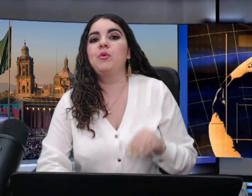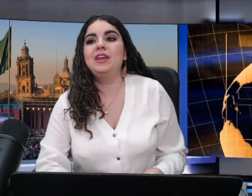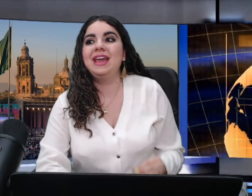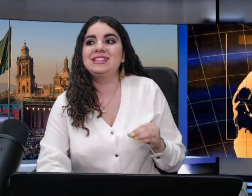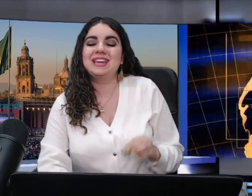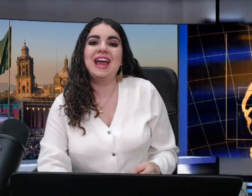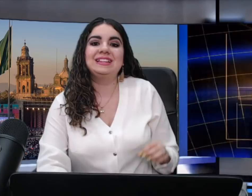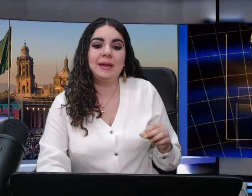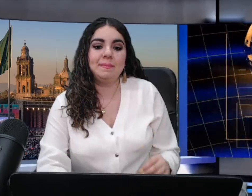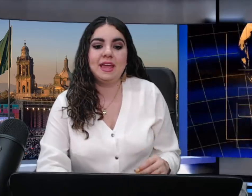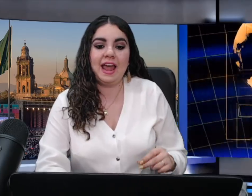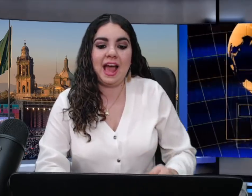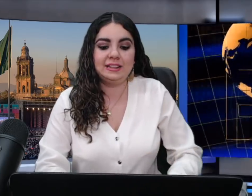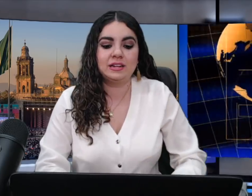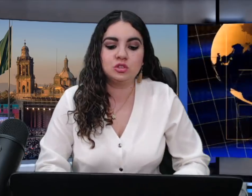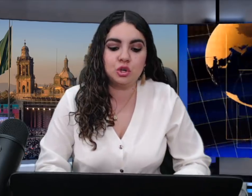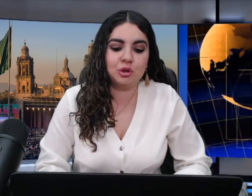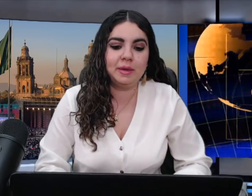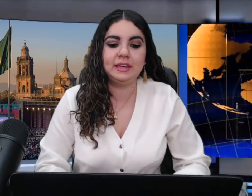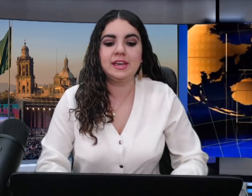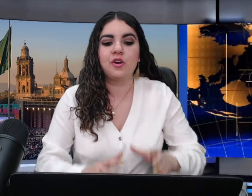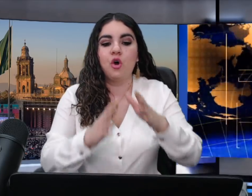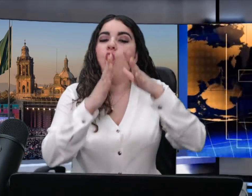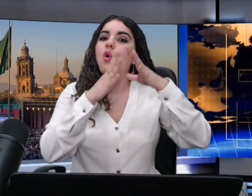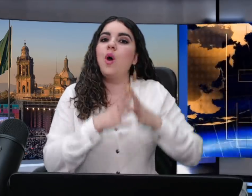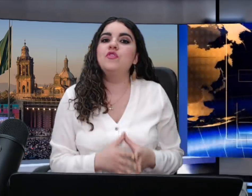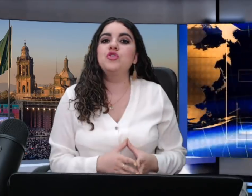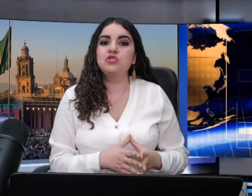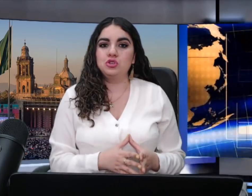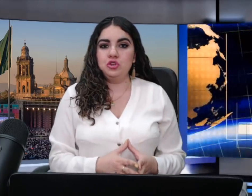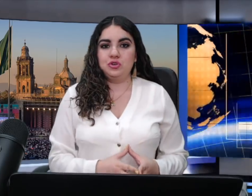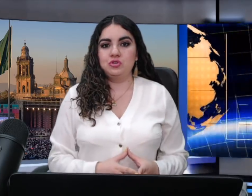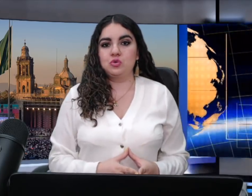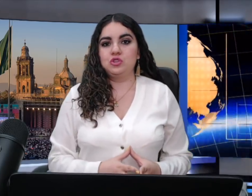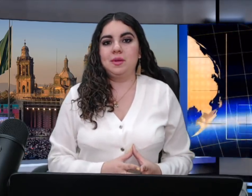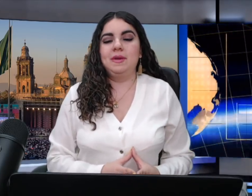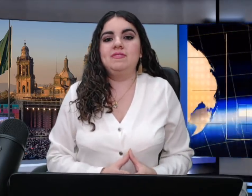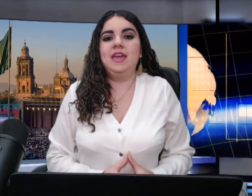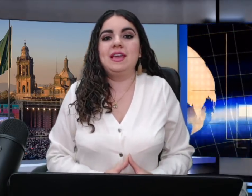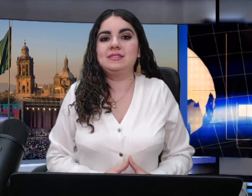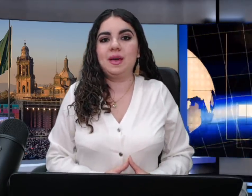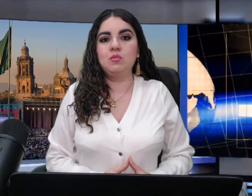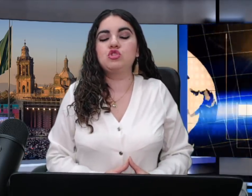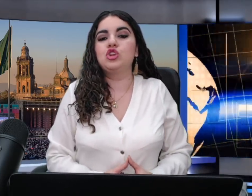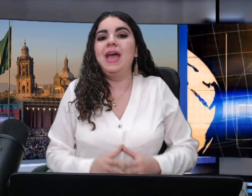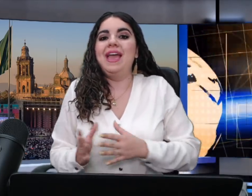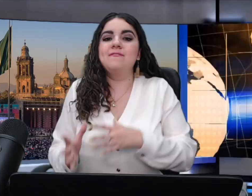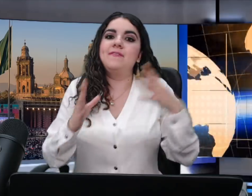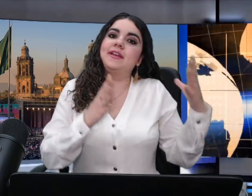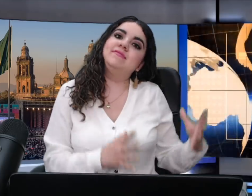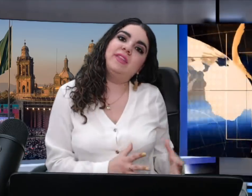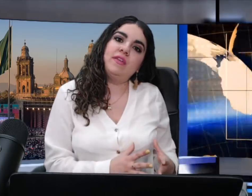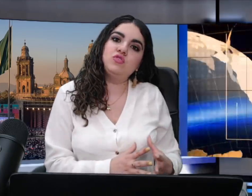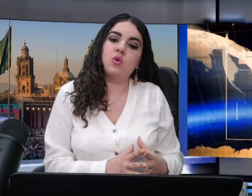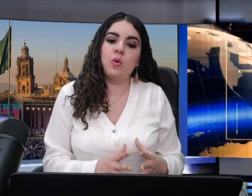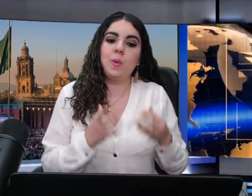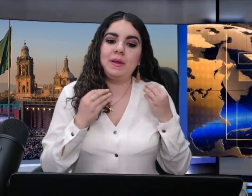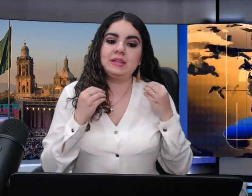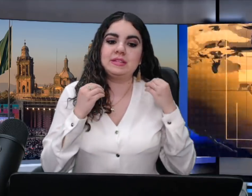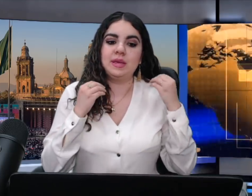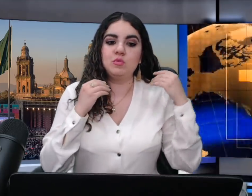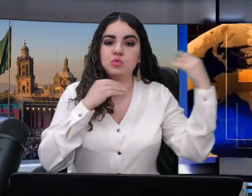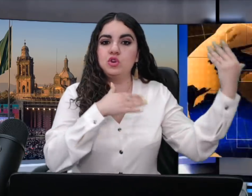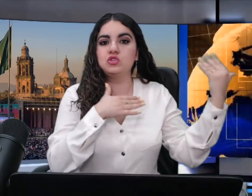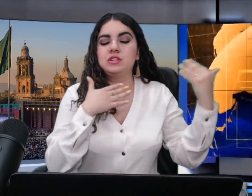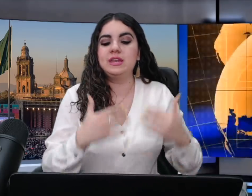tiempo podría llegar también al territorio mexicano. Cuando nosotros justamente estamos enfrentando, cuando